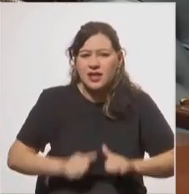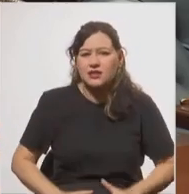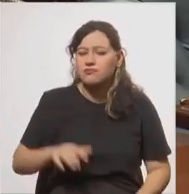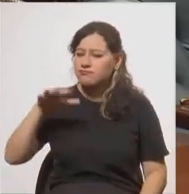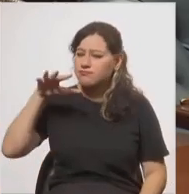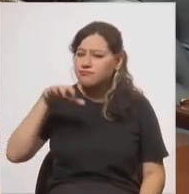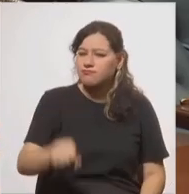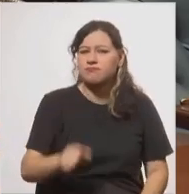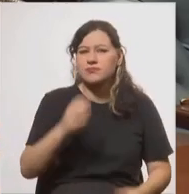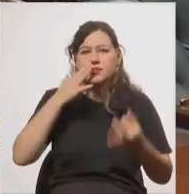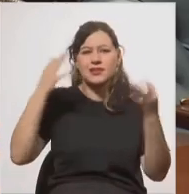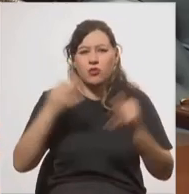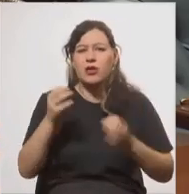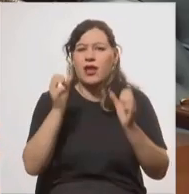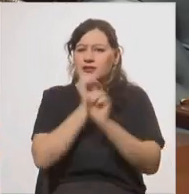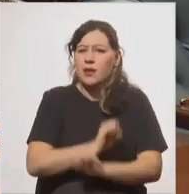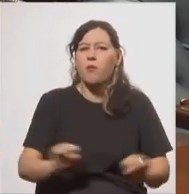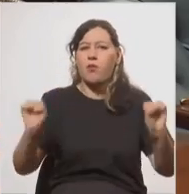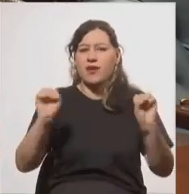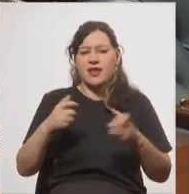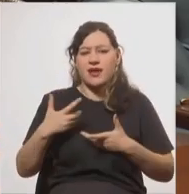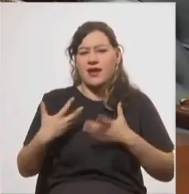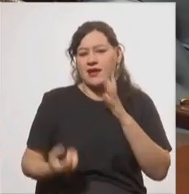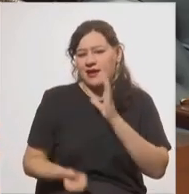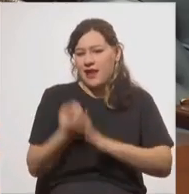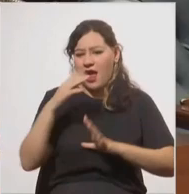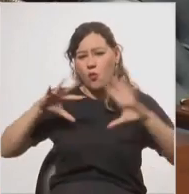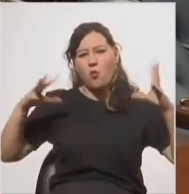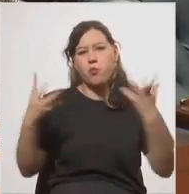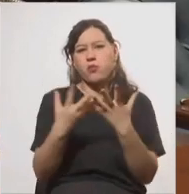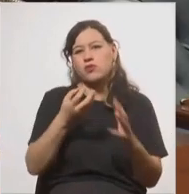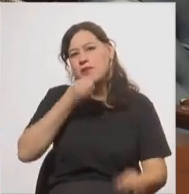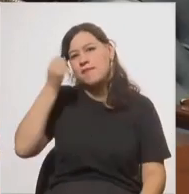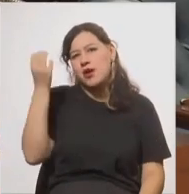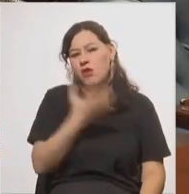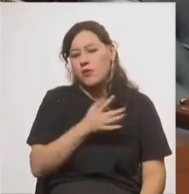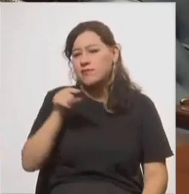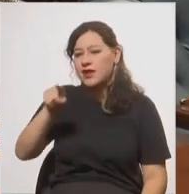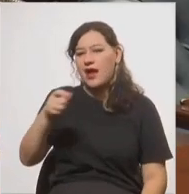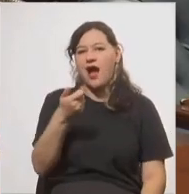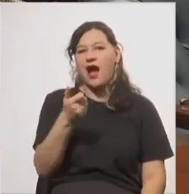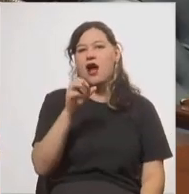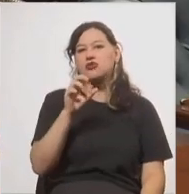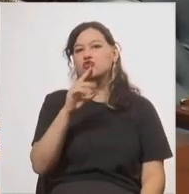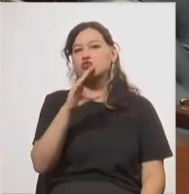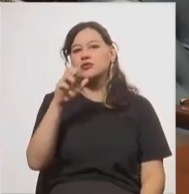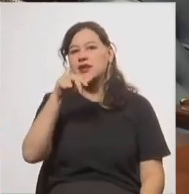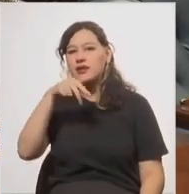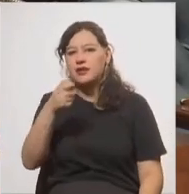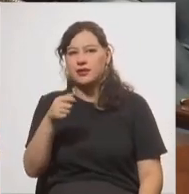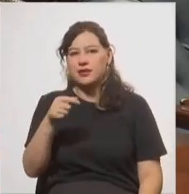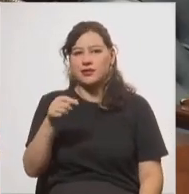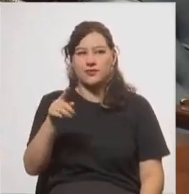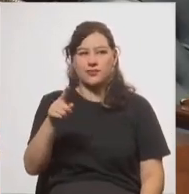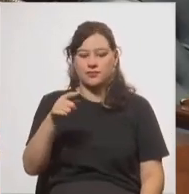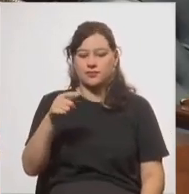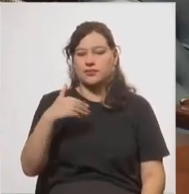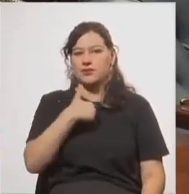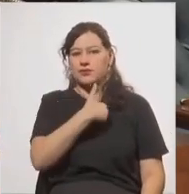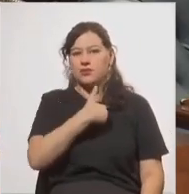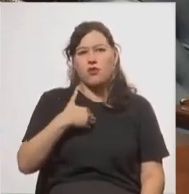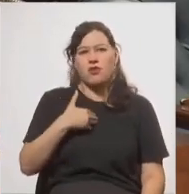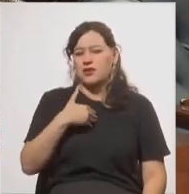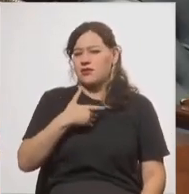la certeza de que es posible la construcción de un mundo mejor. Porque Azucena Berruti es una mujer oriental